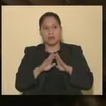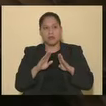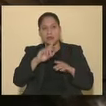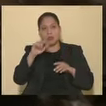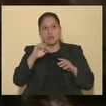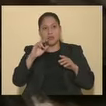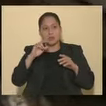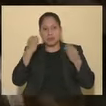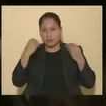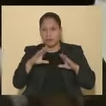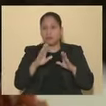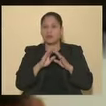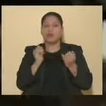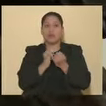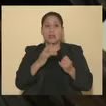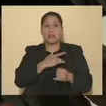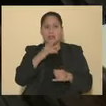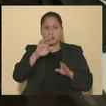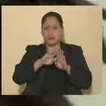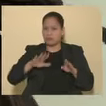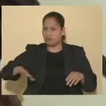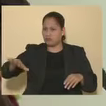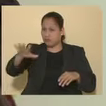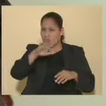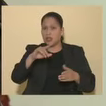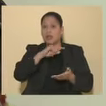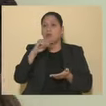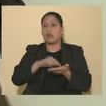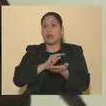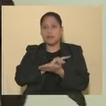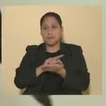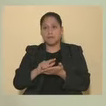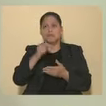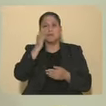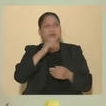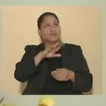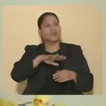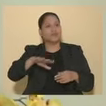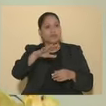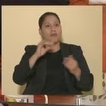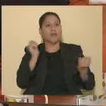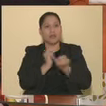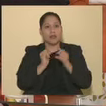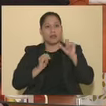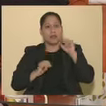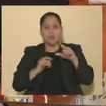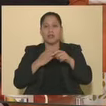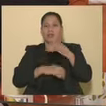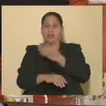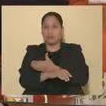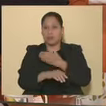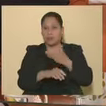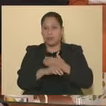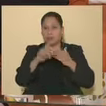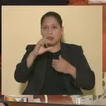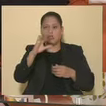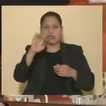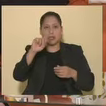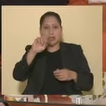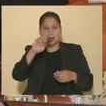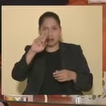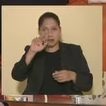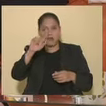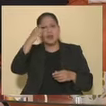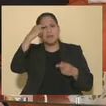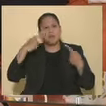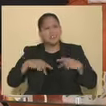todo, también es para crear conciencia, es un ambiente completamente ecológico, al aire libre, y también con nuestro compañero de cetrería, para que